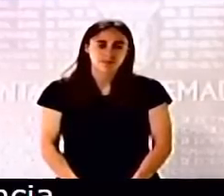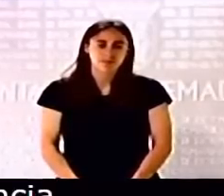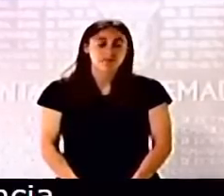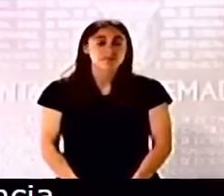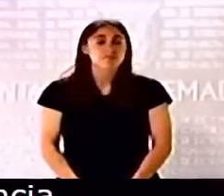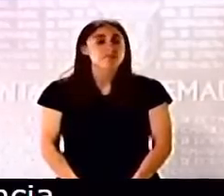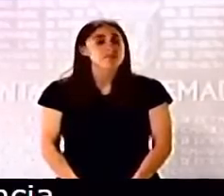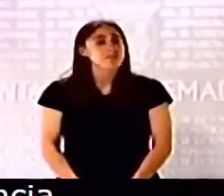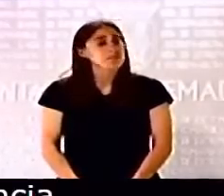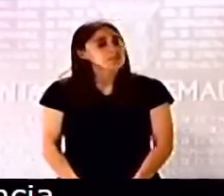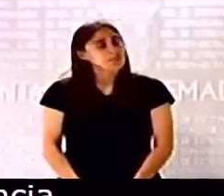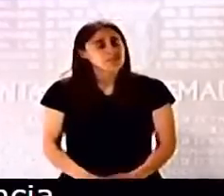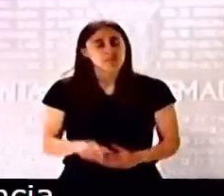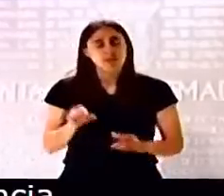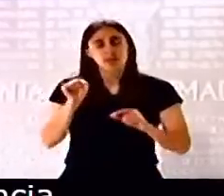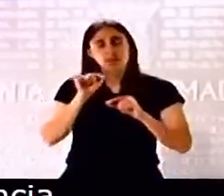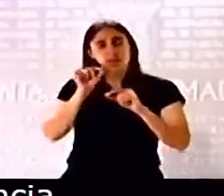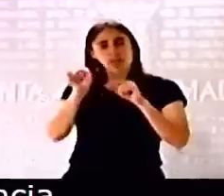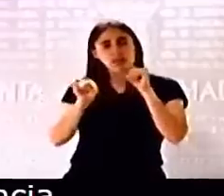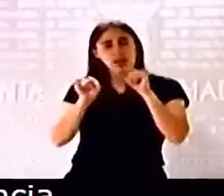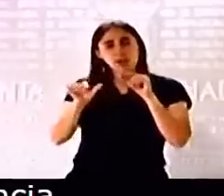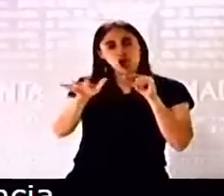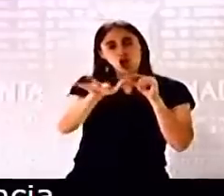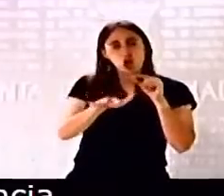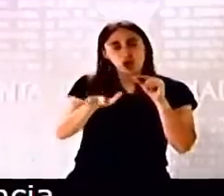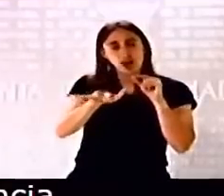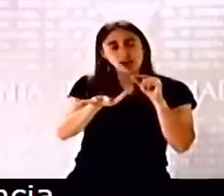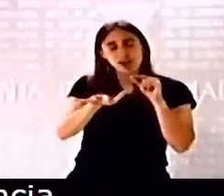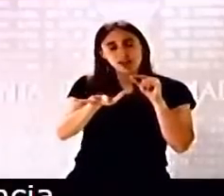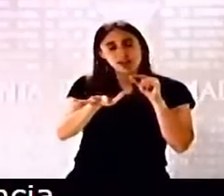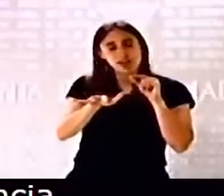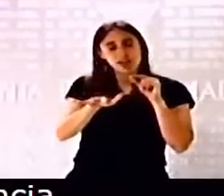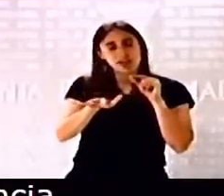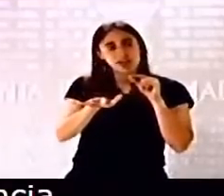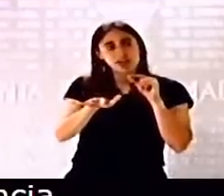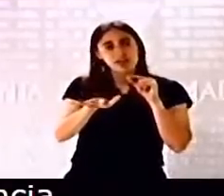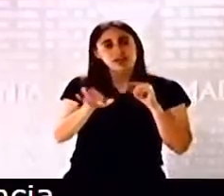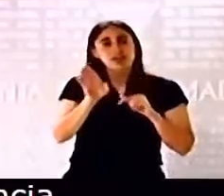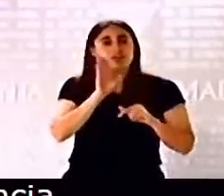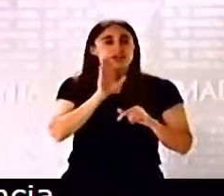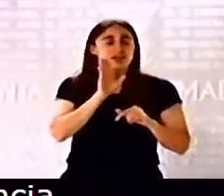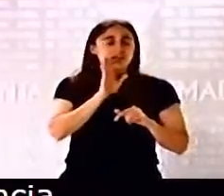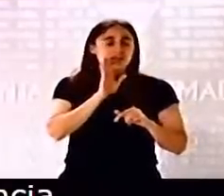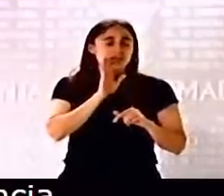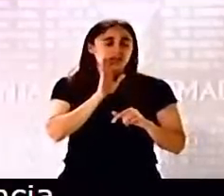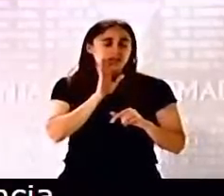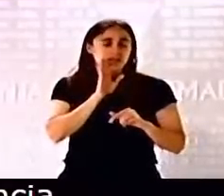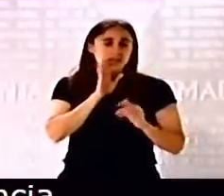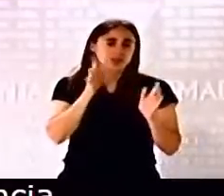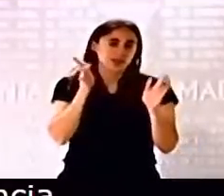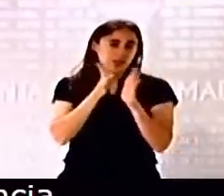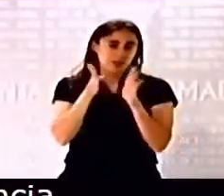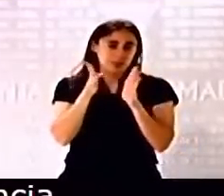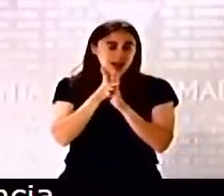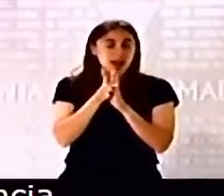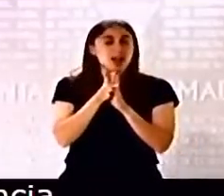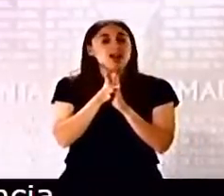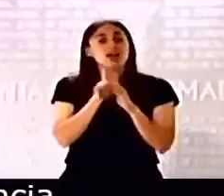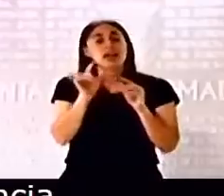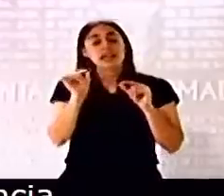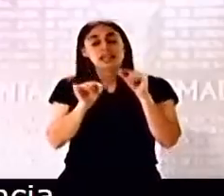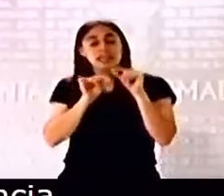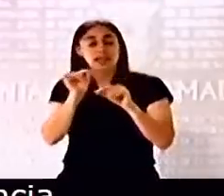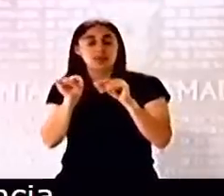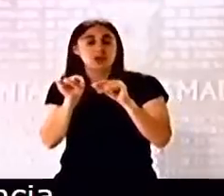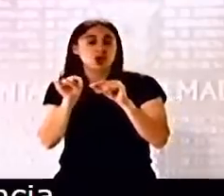Transmisión local, se lo he dicho en el abordaje del brote. La transmisión local que